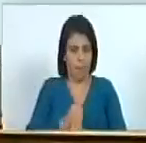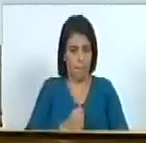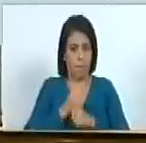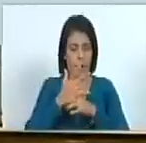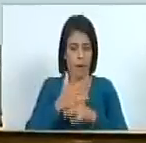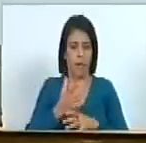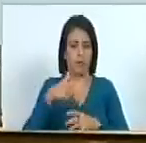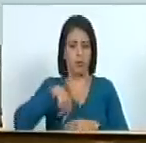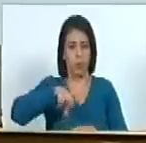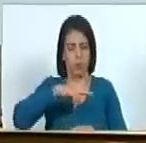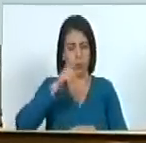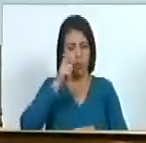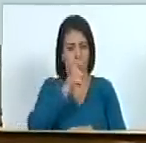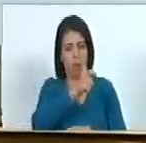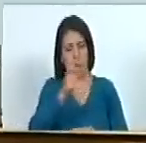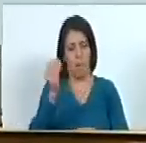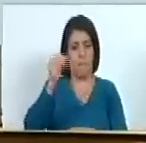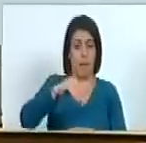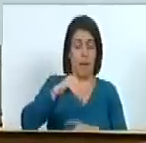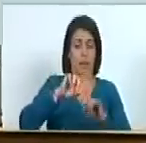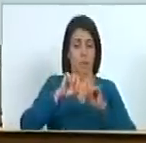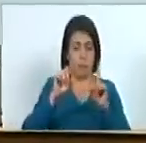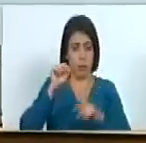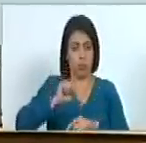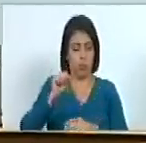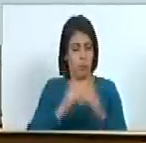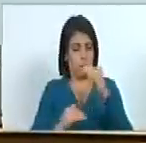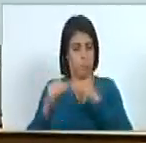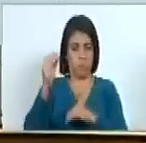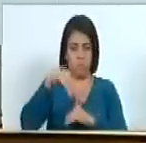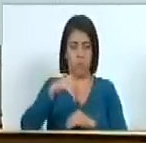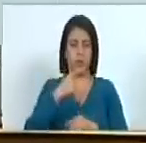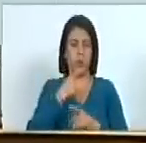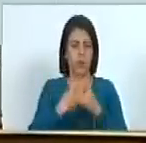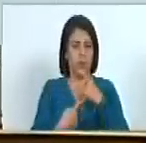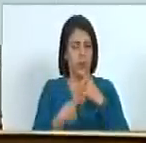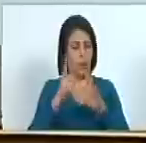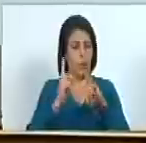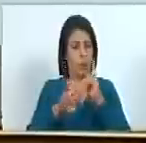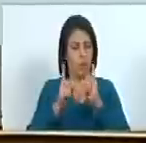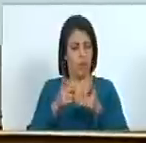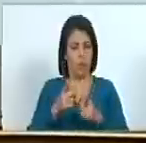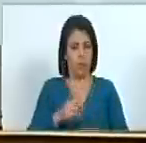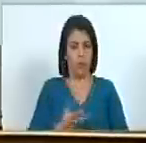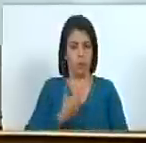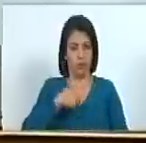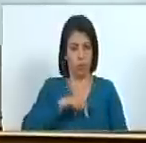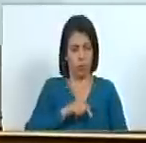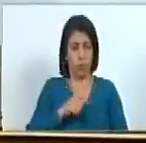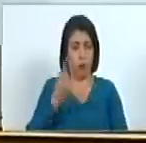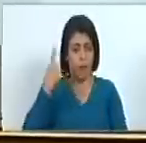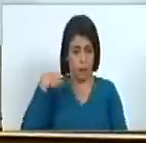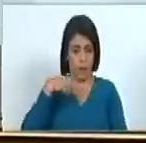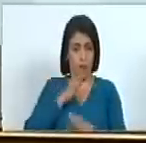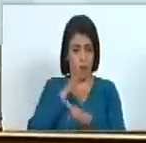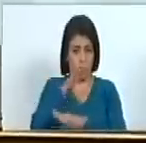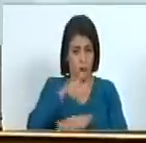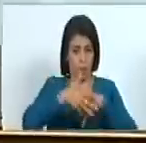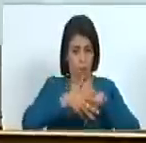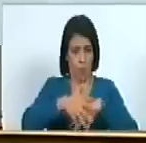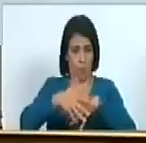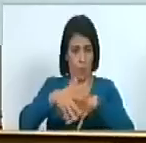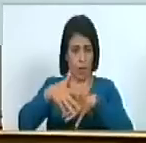superiores. Claro que sí, son superiores. Ahora, yo les digo algo. Ayer nosotros salimos a marchar